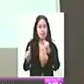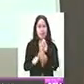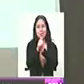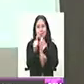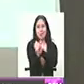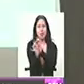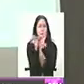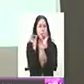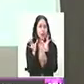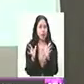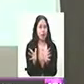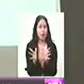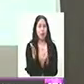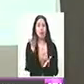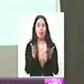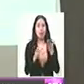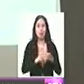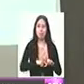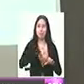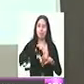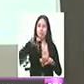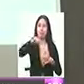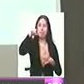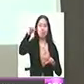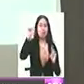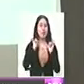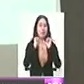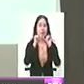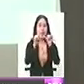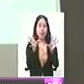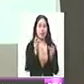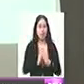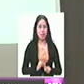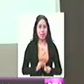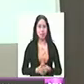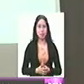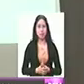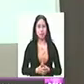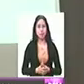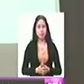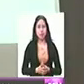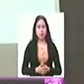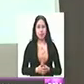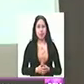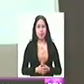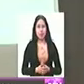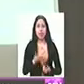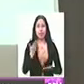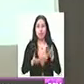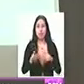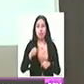se presente una escalada de contagios que puedan traernos un